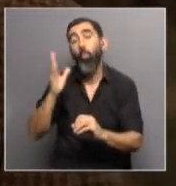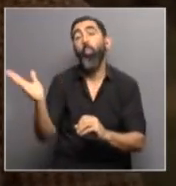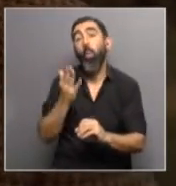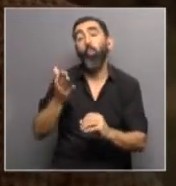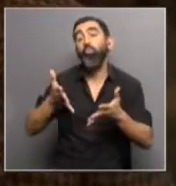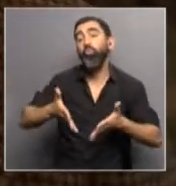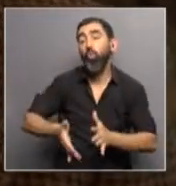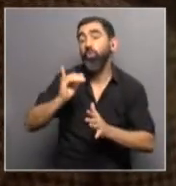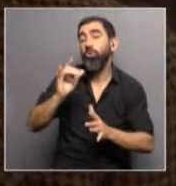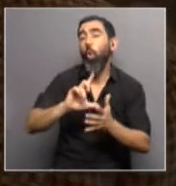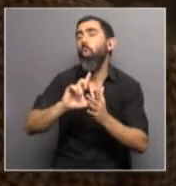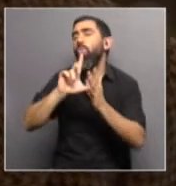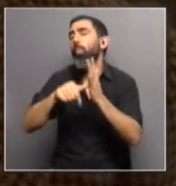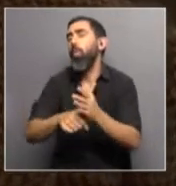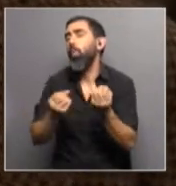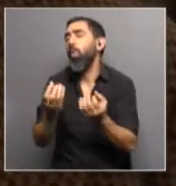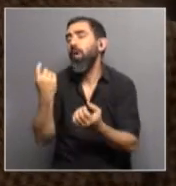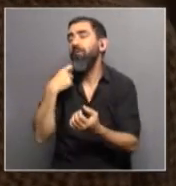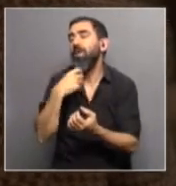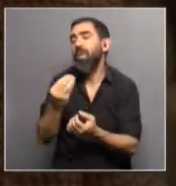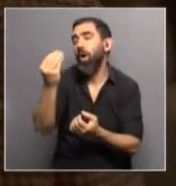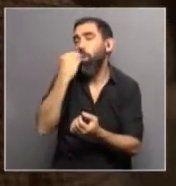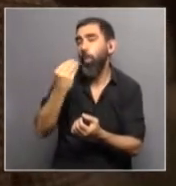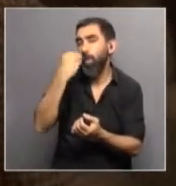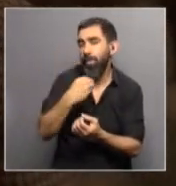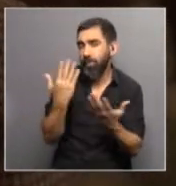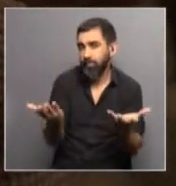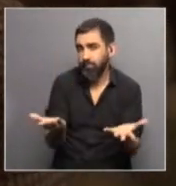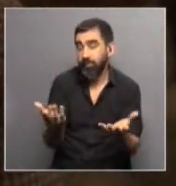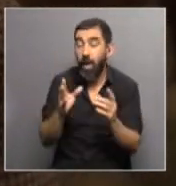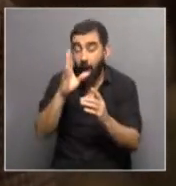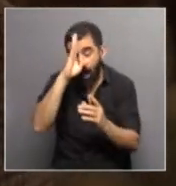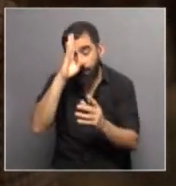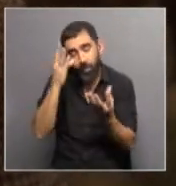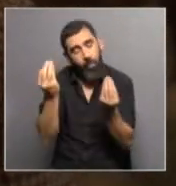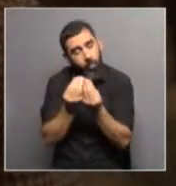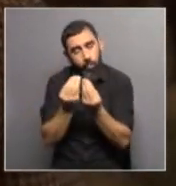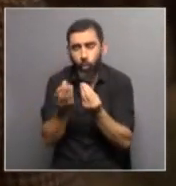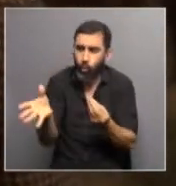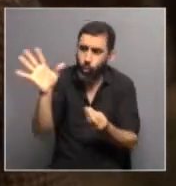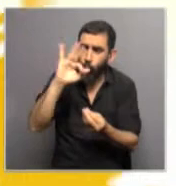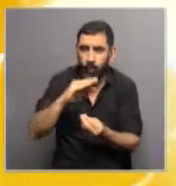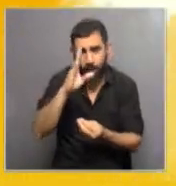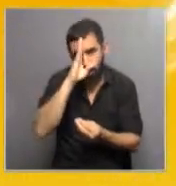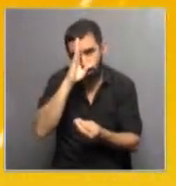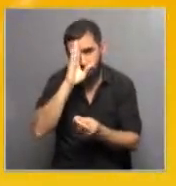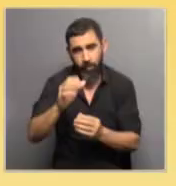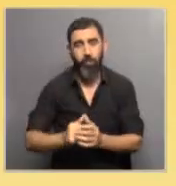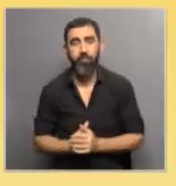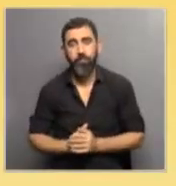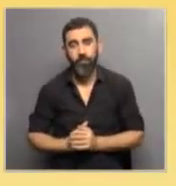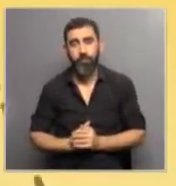deben hacer, o si están demoradas porque les falta comida. Estamos aprendiendo mucho, todos los días estamos aprendiendo.